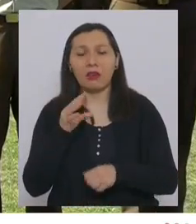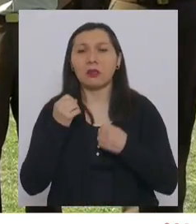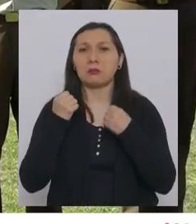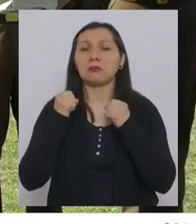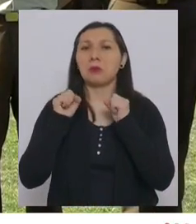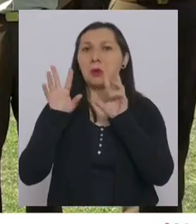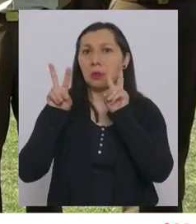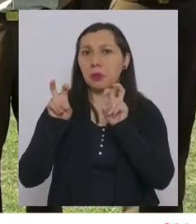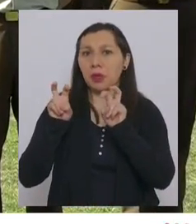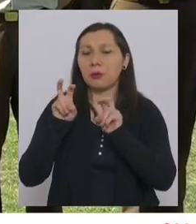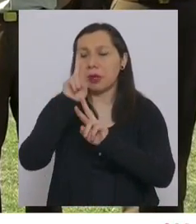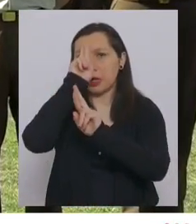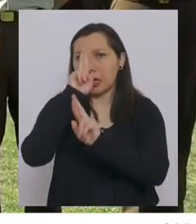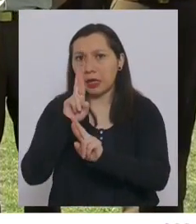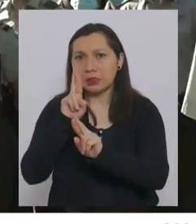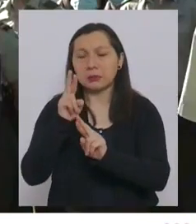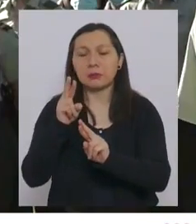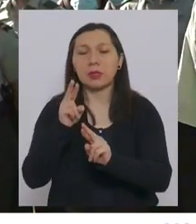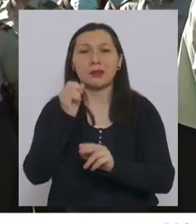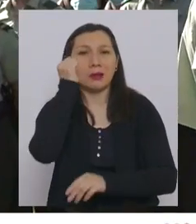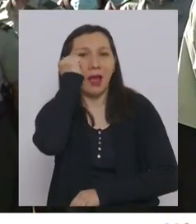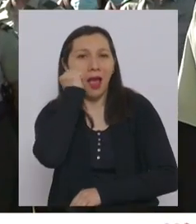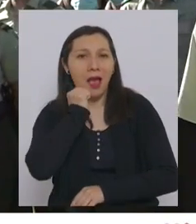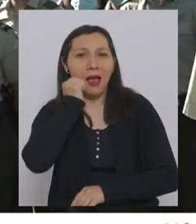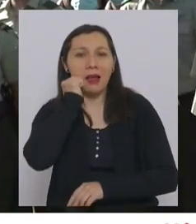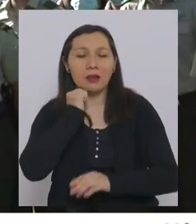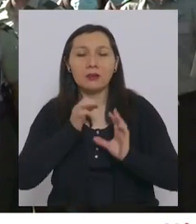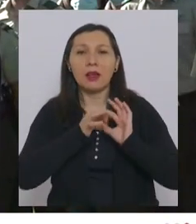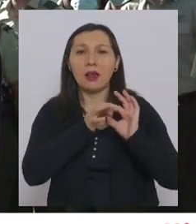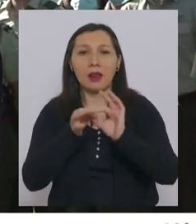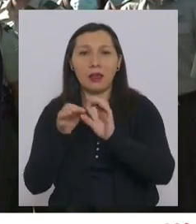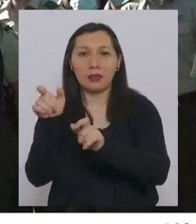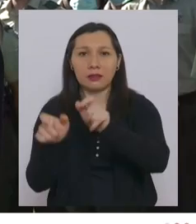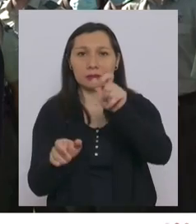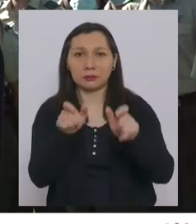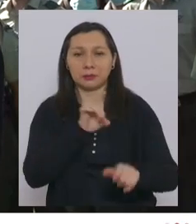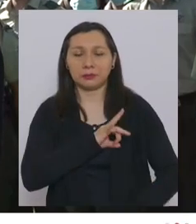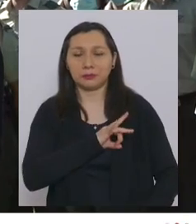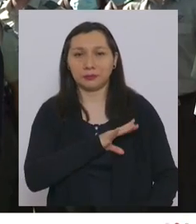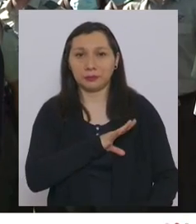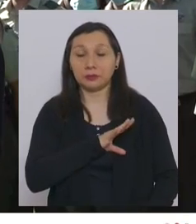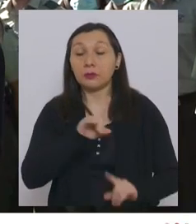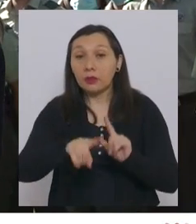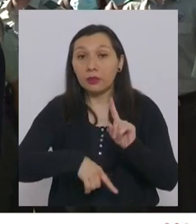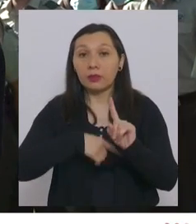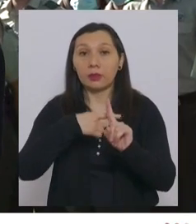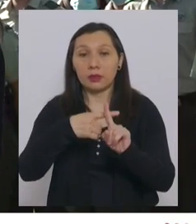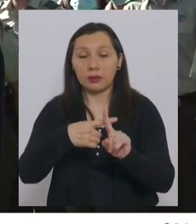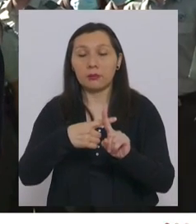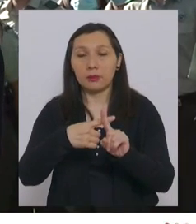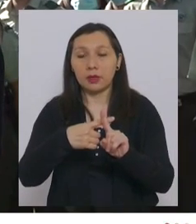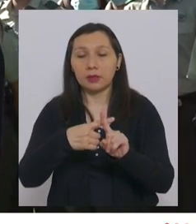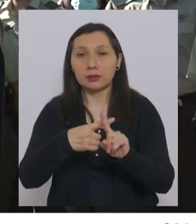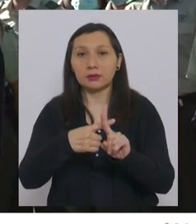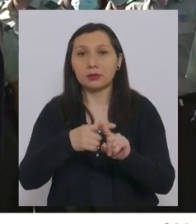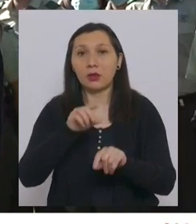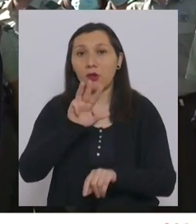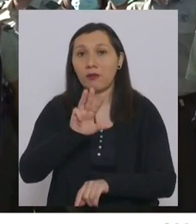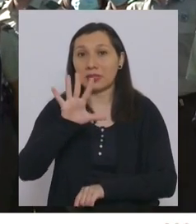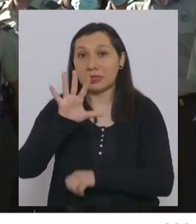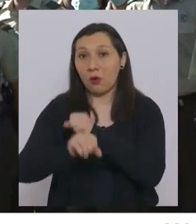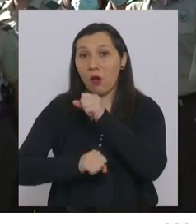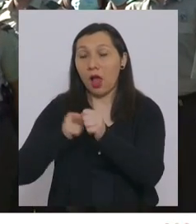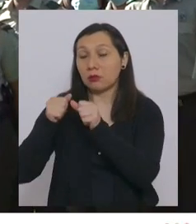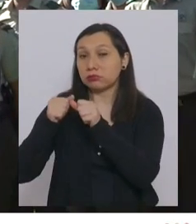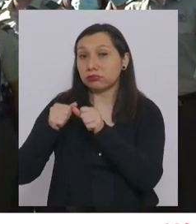ganarse el respeto, el cariño y la gratitud de los chilenos. Y que además, durante estos 95